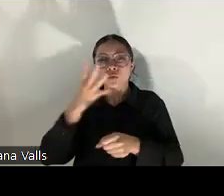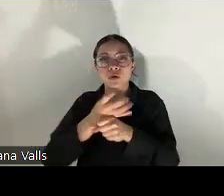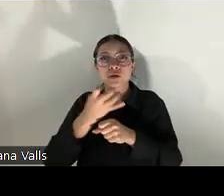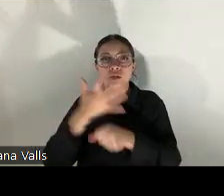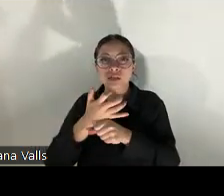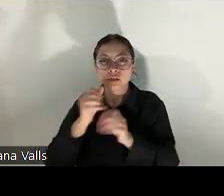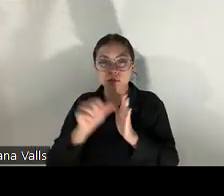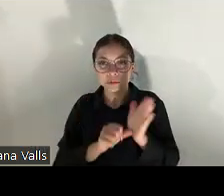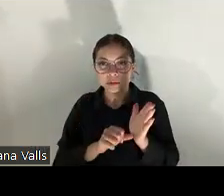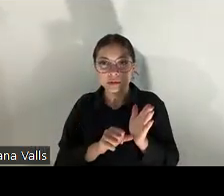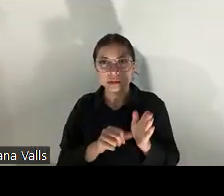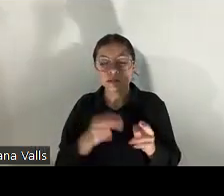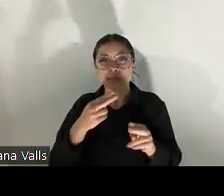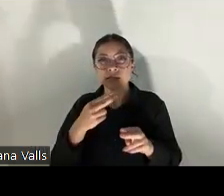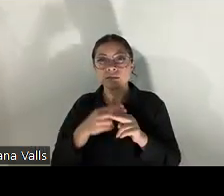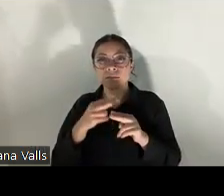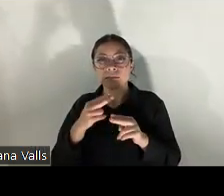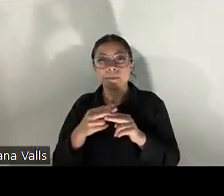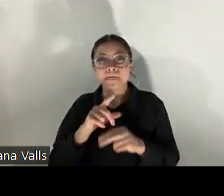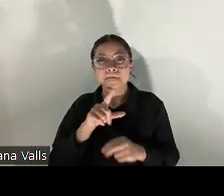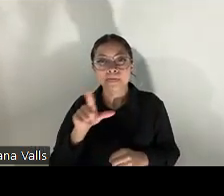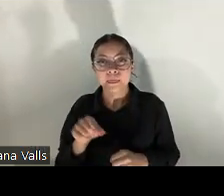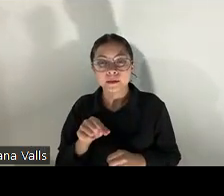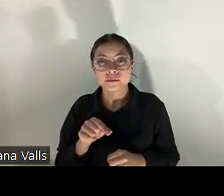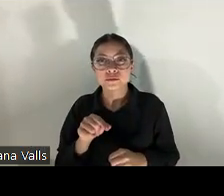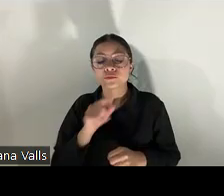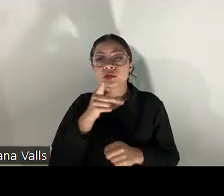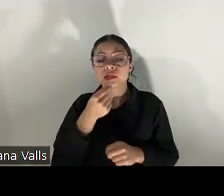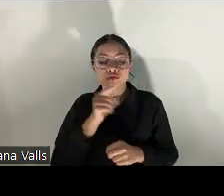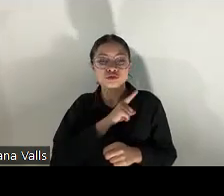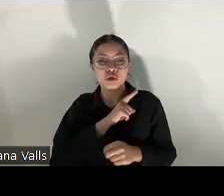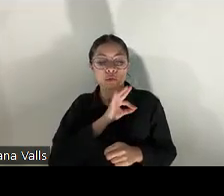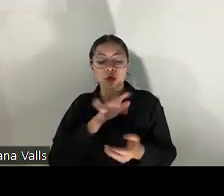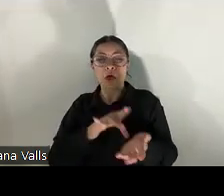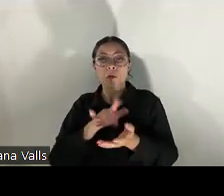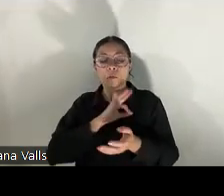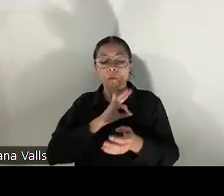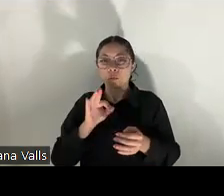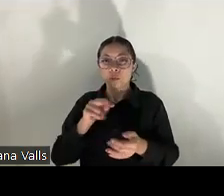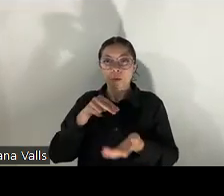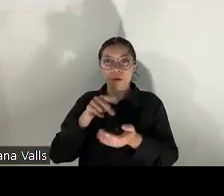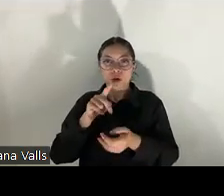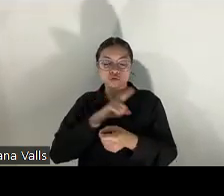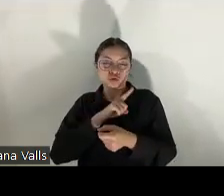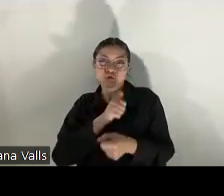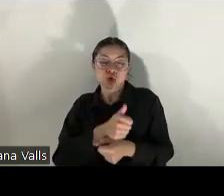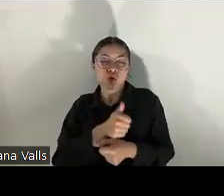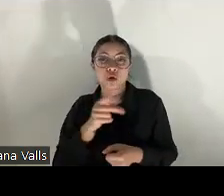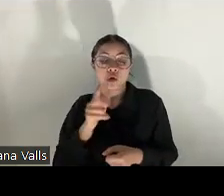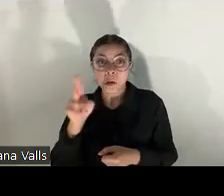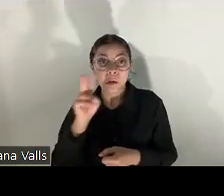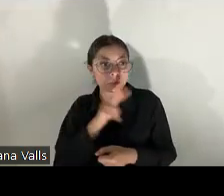que baja la cadera y que el niño empieza a apoyarse. Si nosotros vemos que esto no es así,